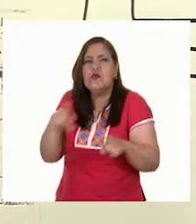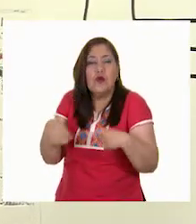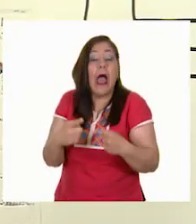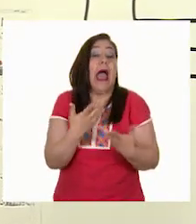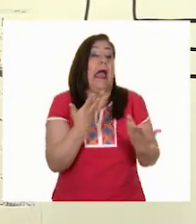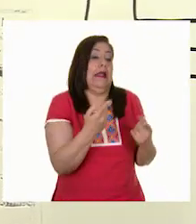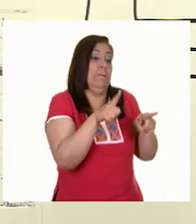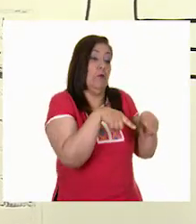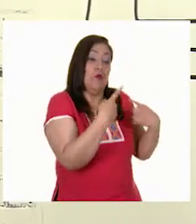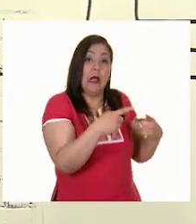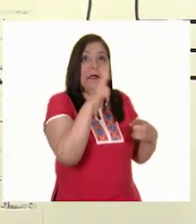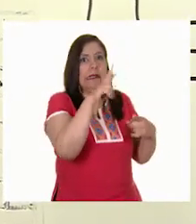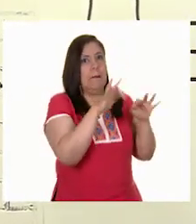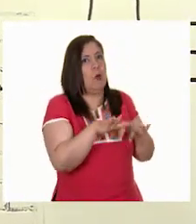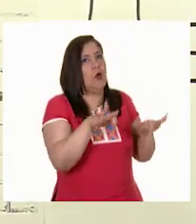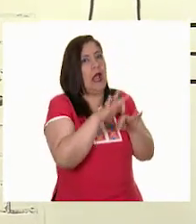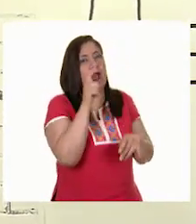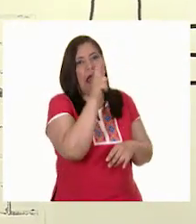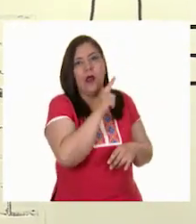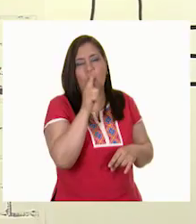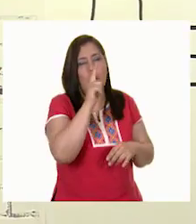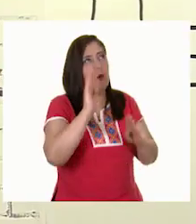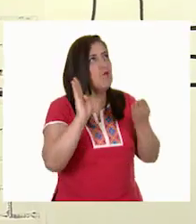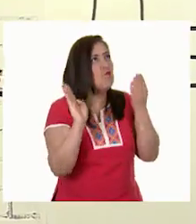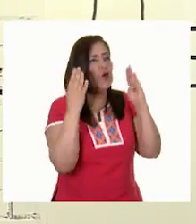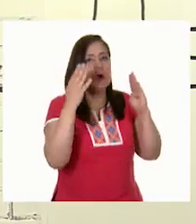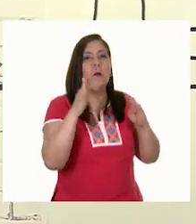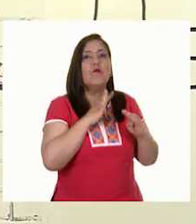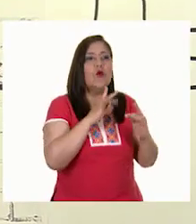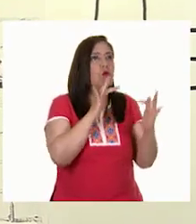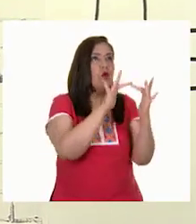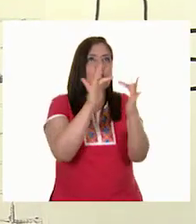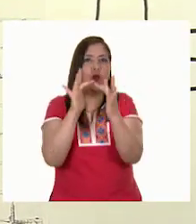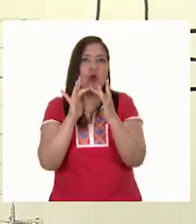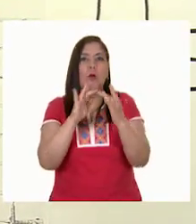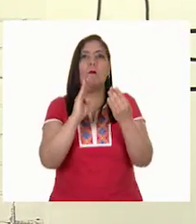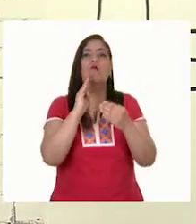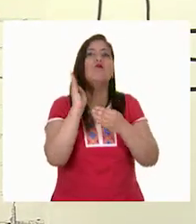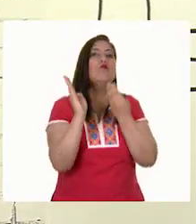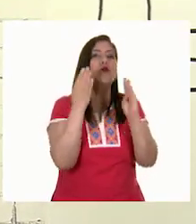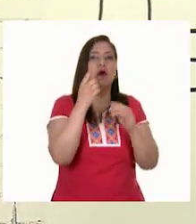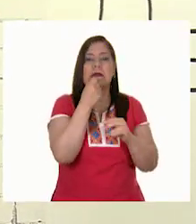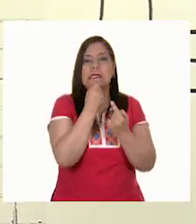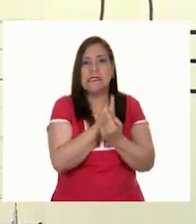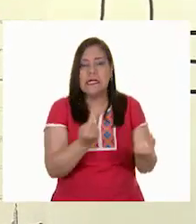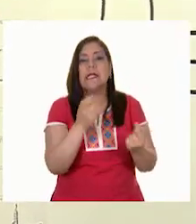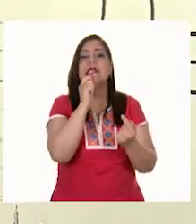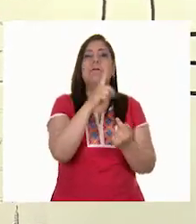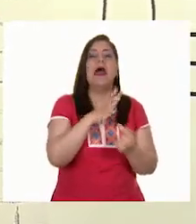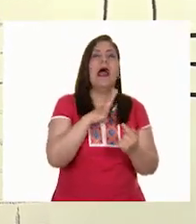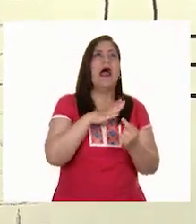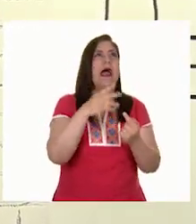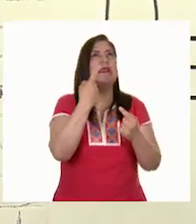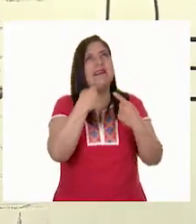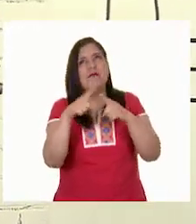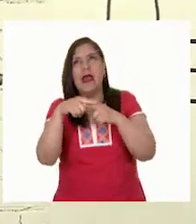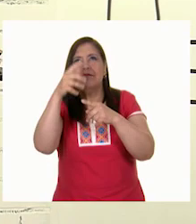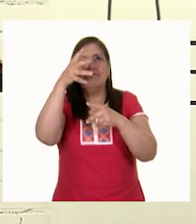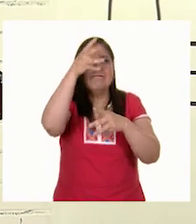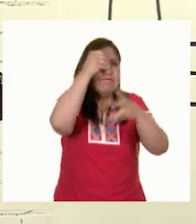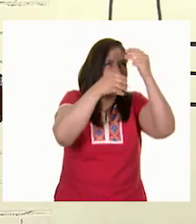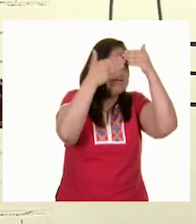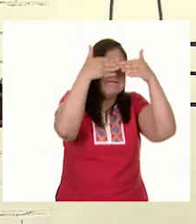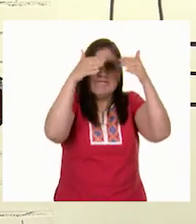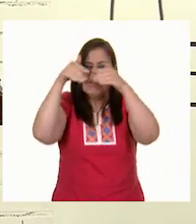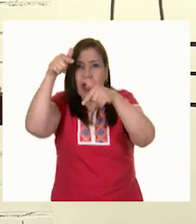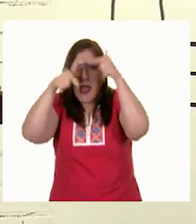lenguaje universal y van a poder comunicarse con todos los niños del mundo, además de que van a tener muchas aventuras y, sobre todo, se